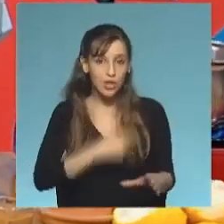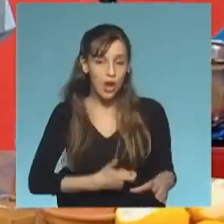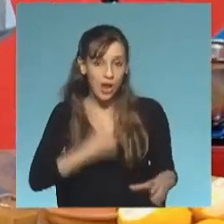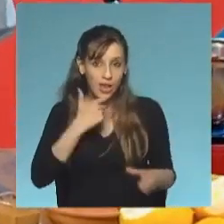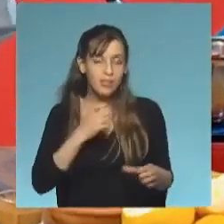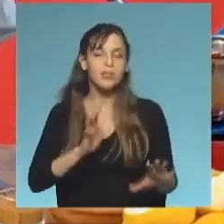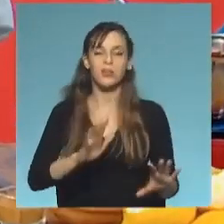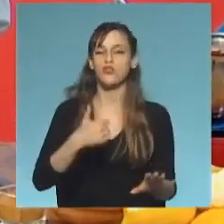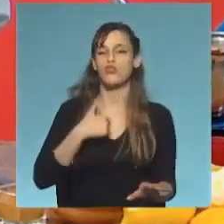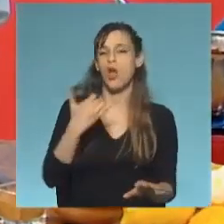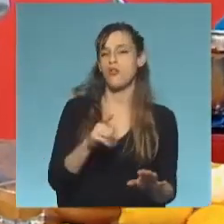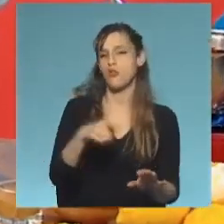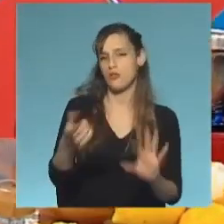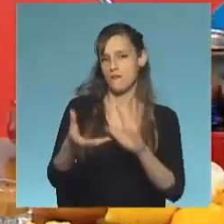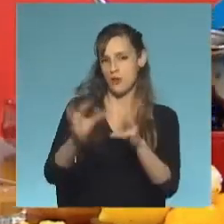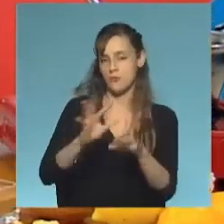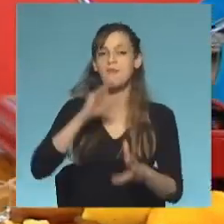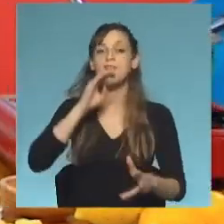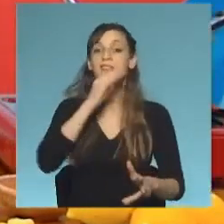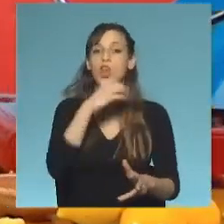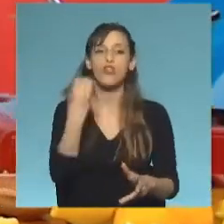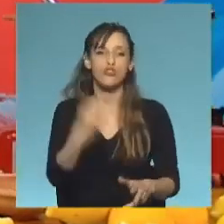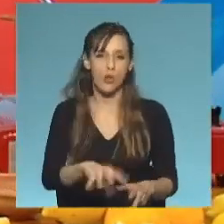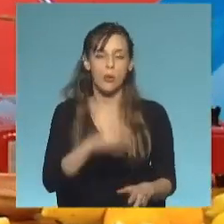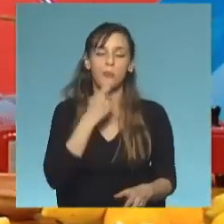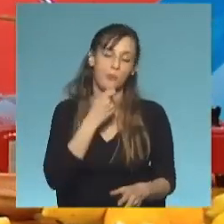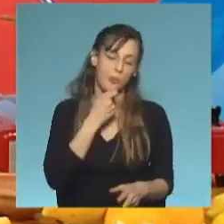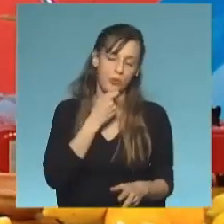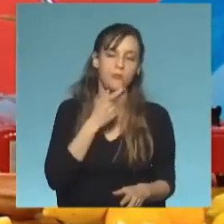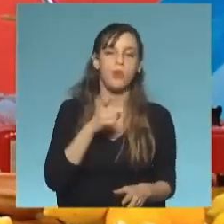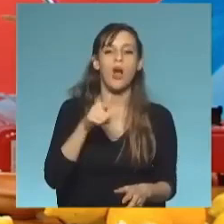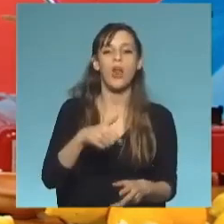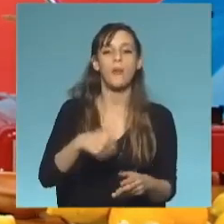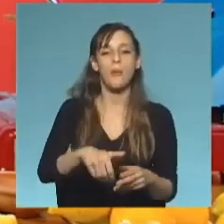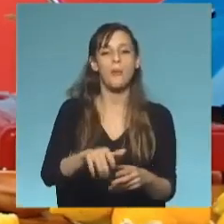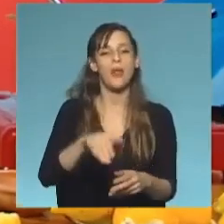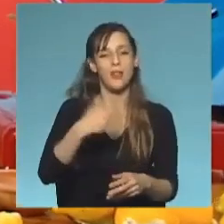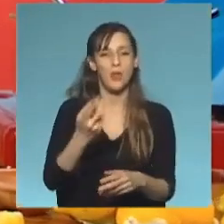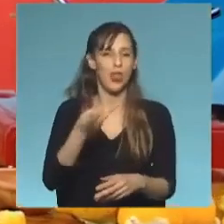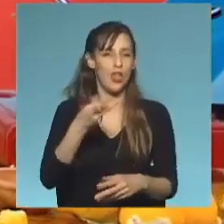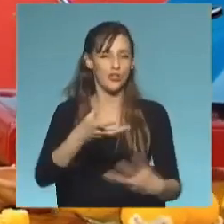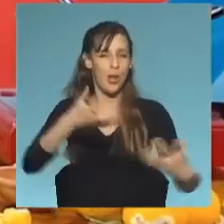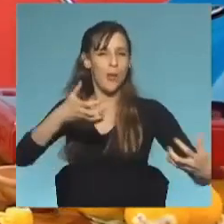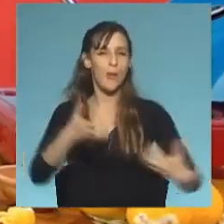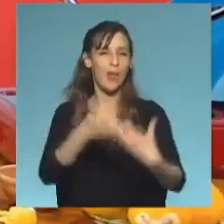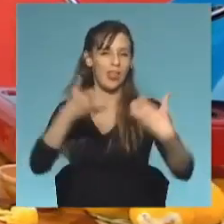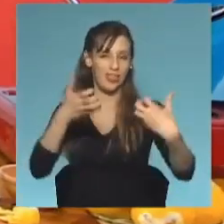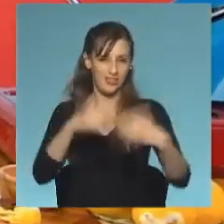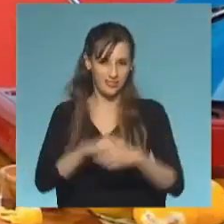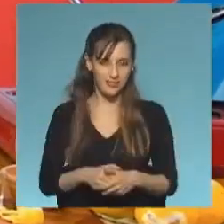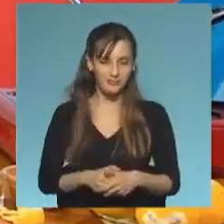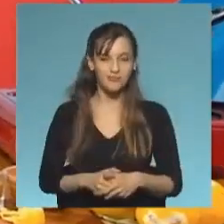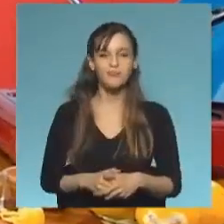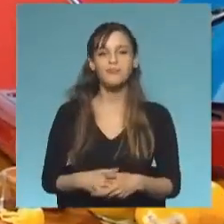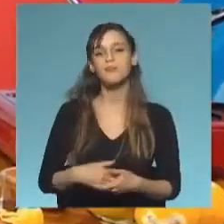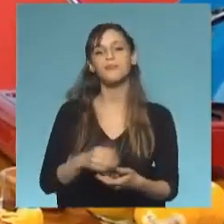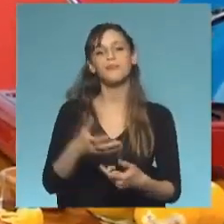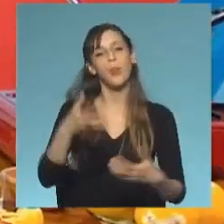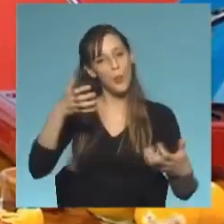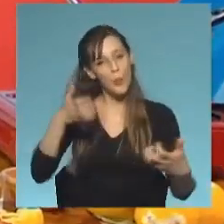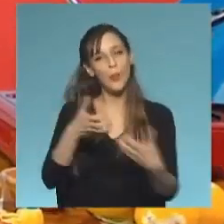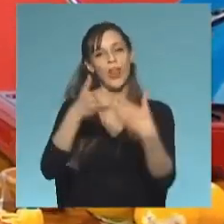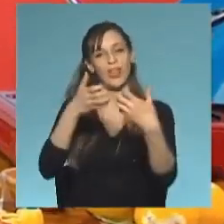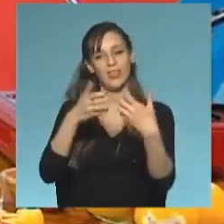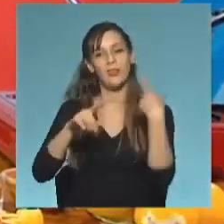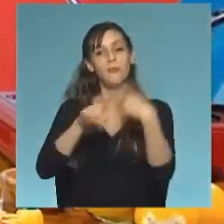Yo tengo varias opciones para los vinos que te quedan. Vamos a hacer un brindis simbólico después. Sí. Ahí está, ahí estamos. Un brindis simbólico por la